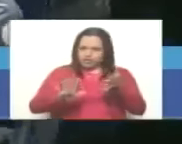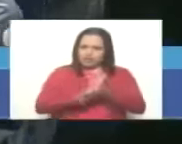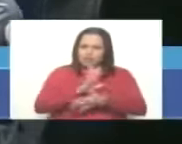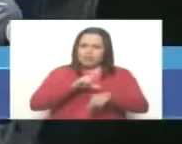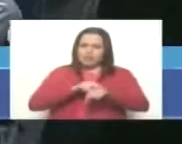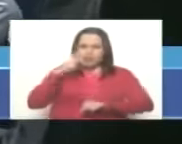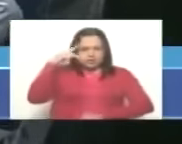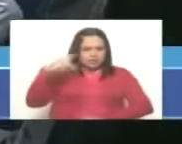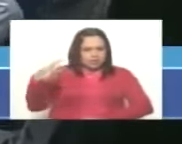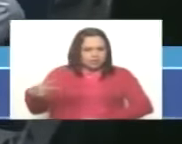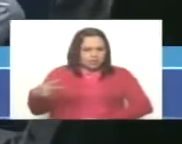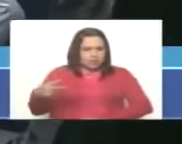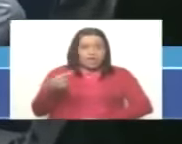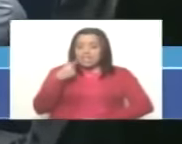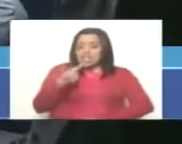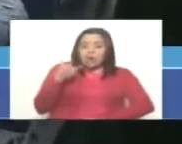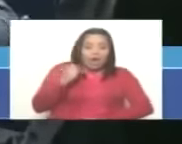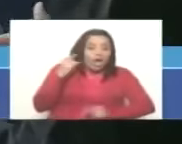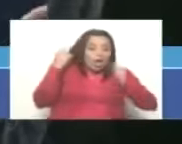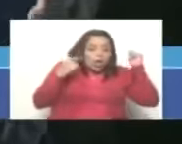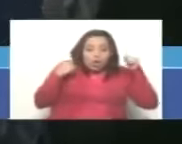Que él, en medio de un ataque de esquizofrenia,